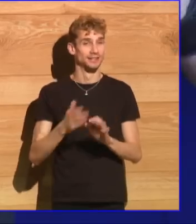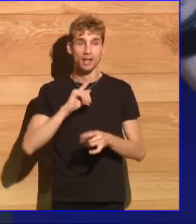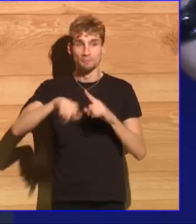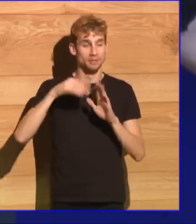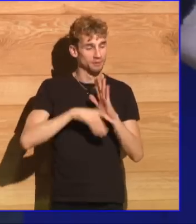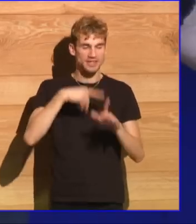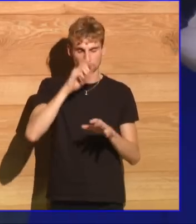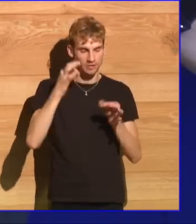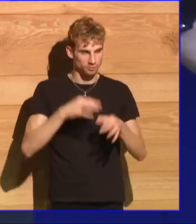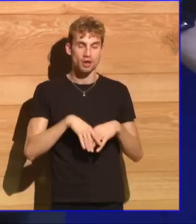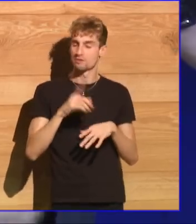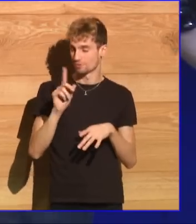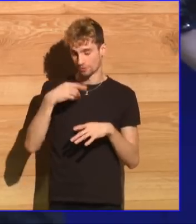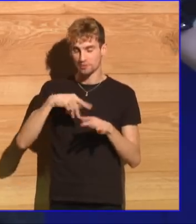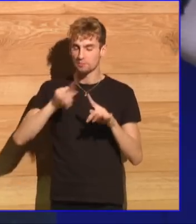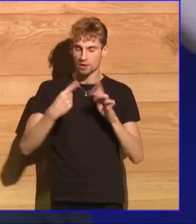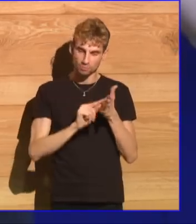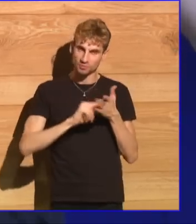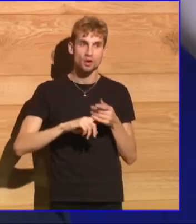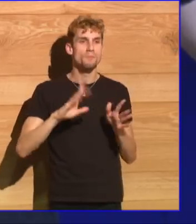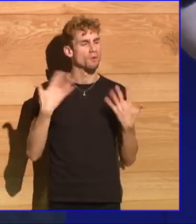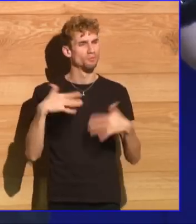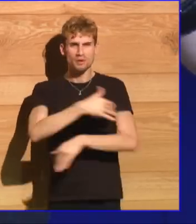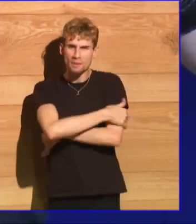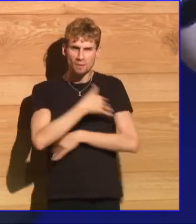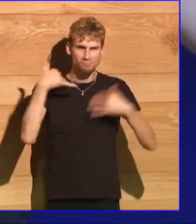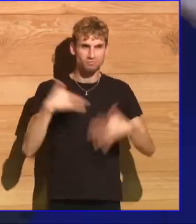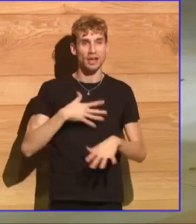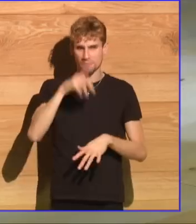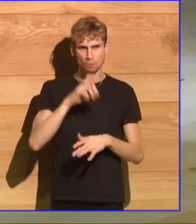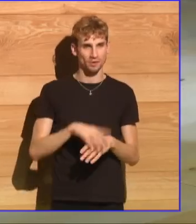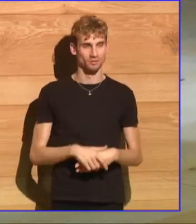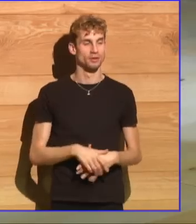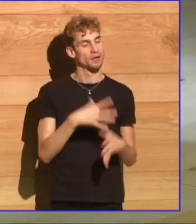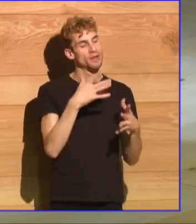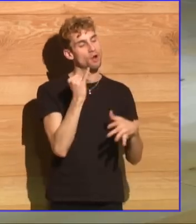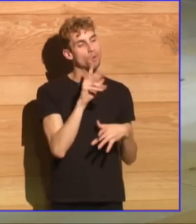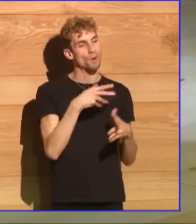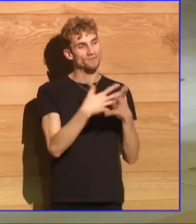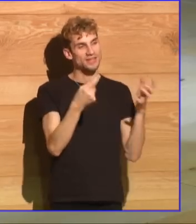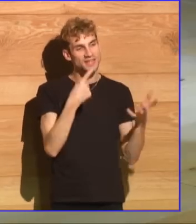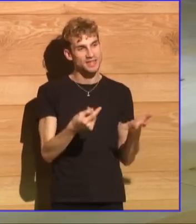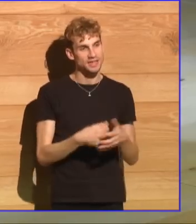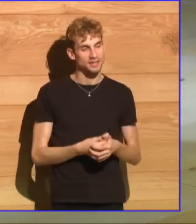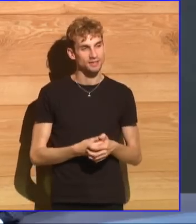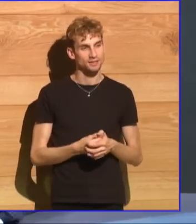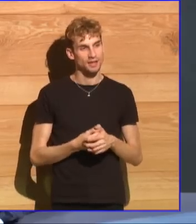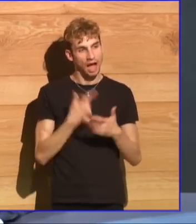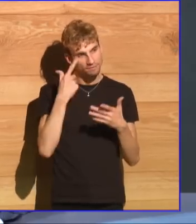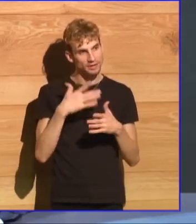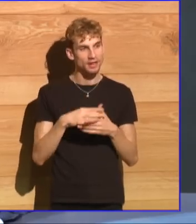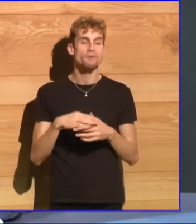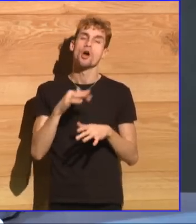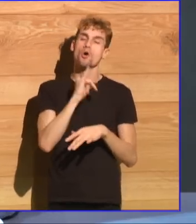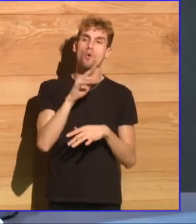ya no se acordará. Lo voy a apuntar. Ya lo decimos. Pero qué abrazo, es que me acuerdo todavía. Juan, dame la frase para que yo ya. Antes de termine que el remate programa. Juan, Sí, por solo me